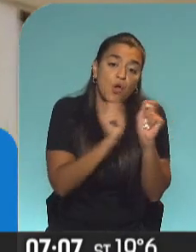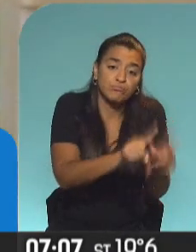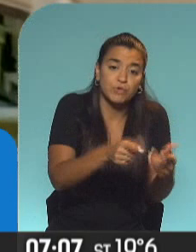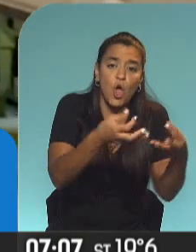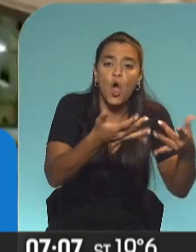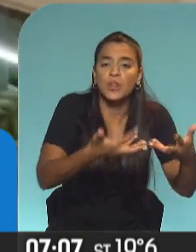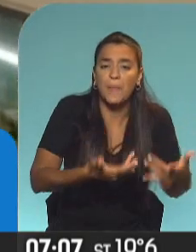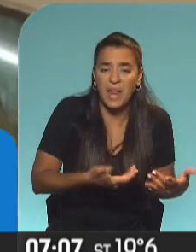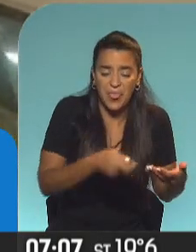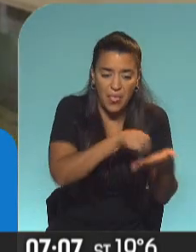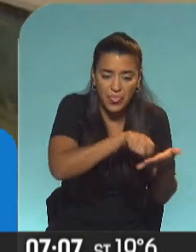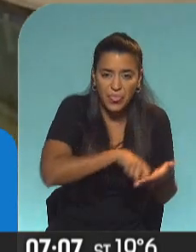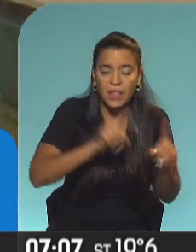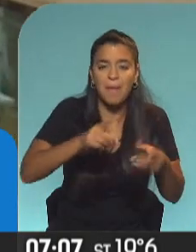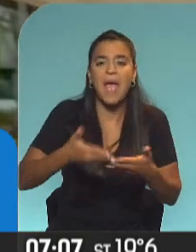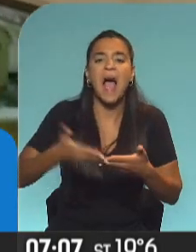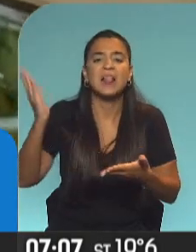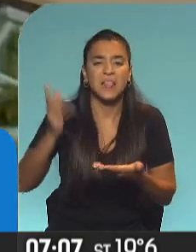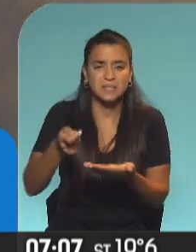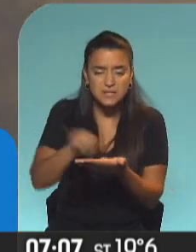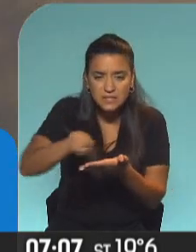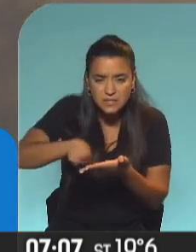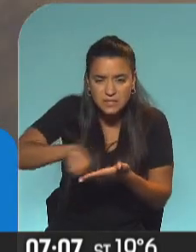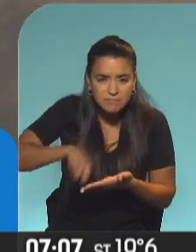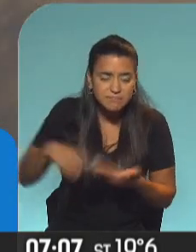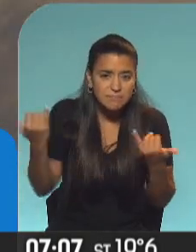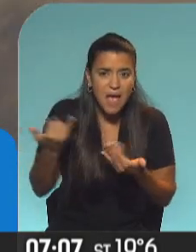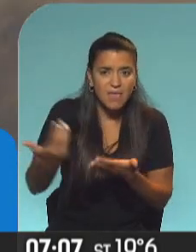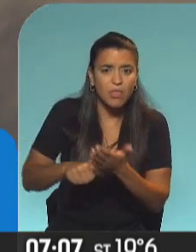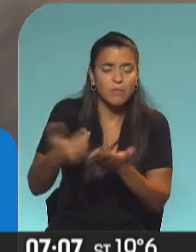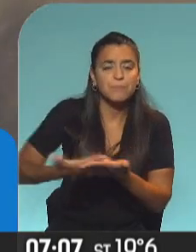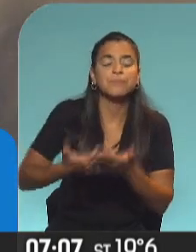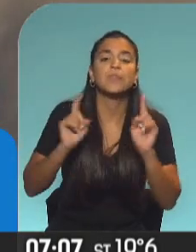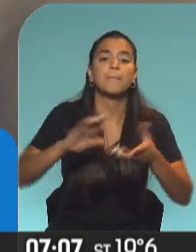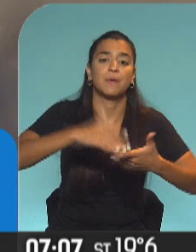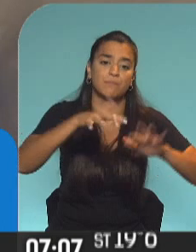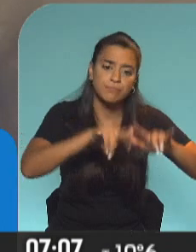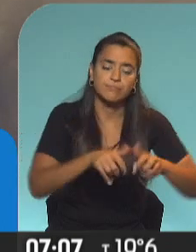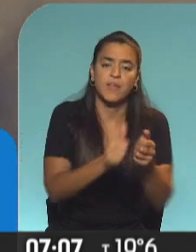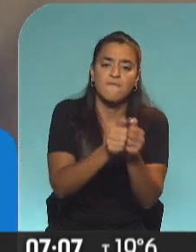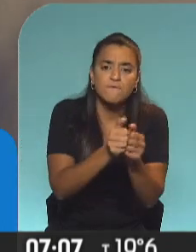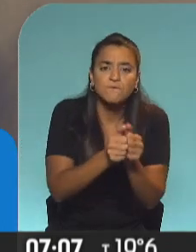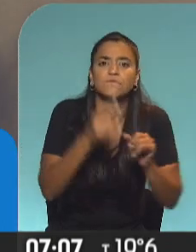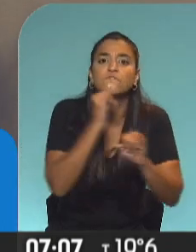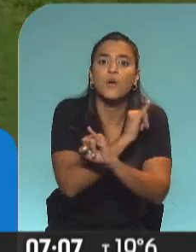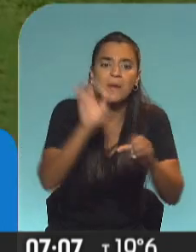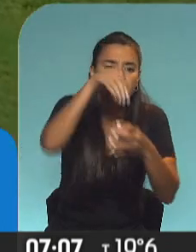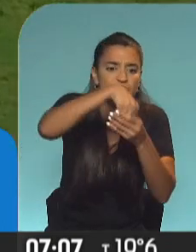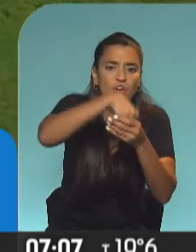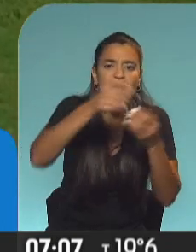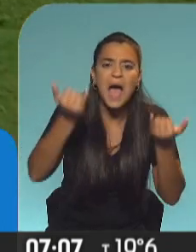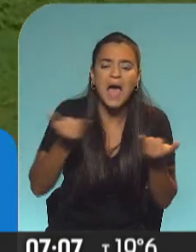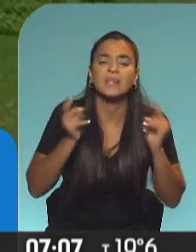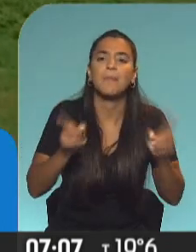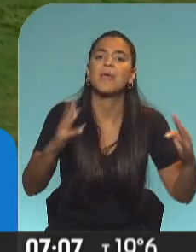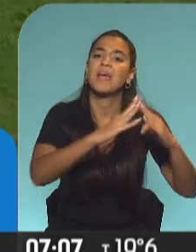empresa, las actas del directorio y además dispositivos e información en los domicilios particulares de